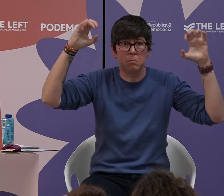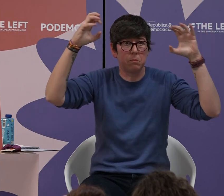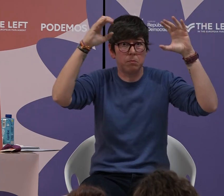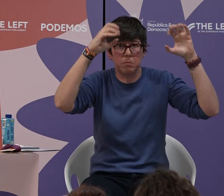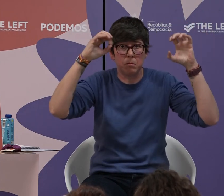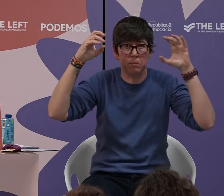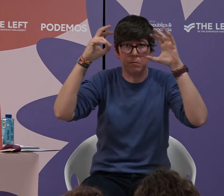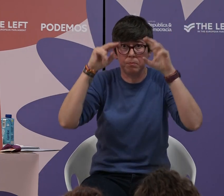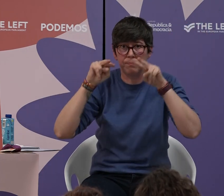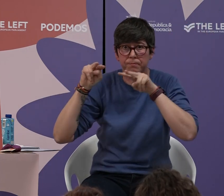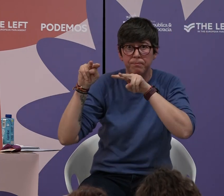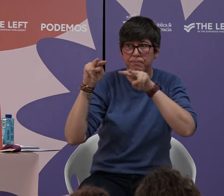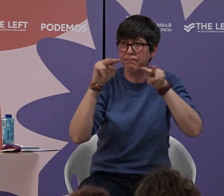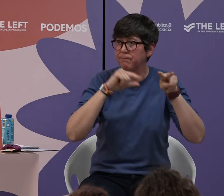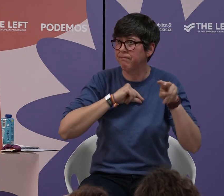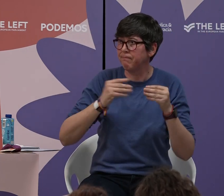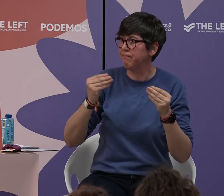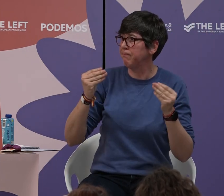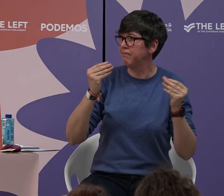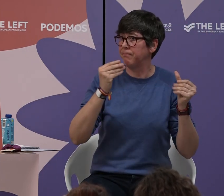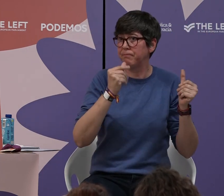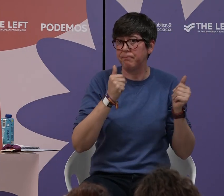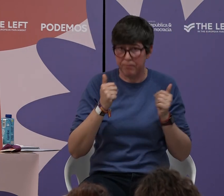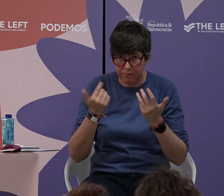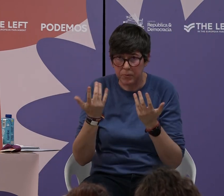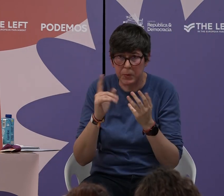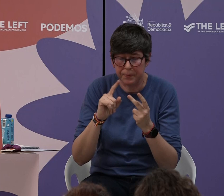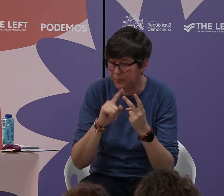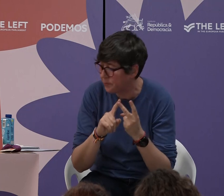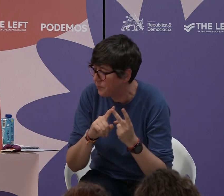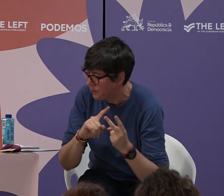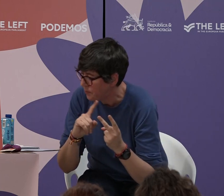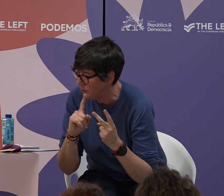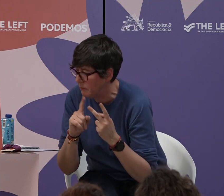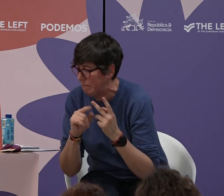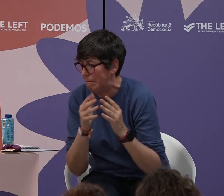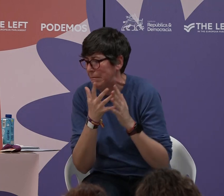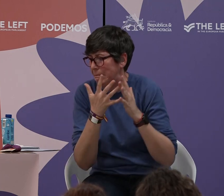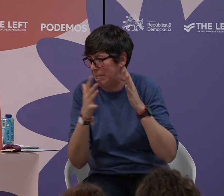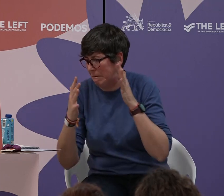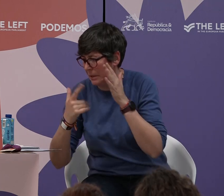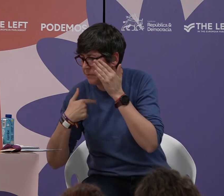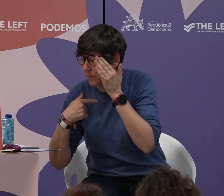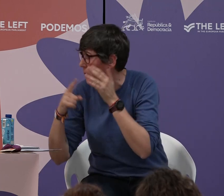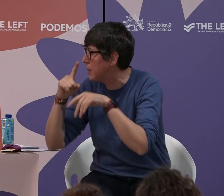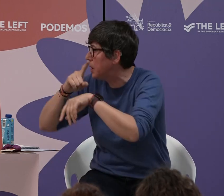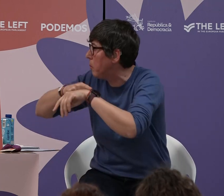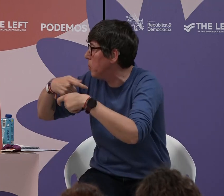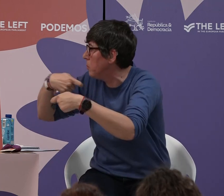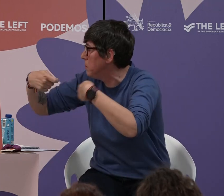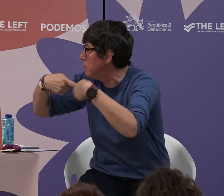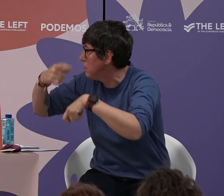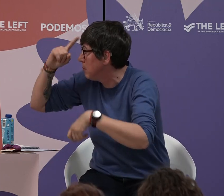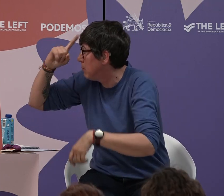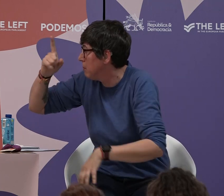vayan desapareciendo porque están por ahí pululando a nuestro alrededor y esto nos inquieta me estoy alargando y